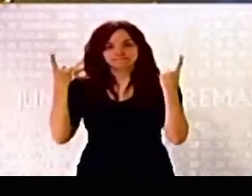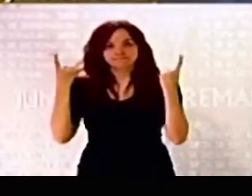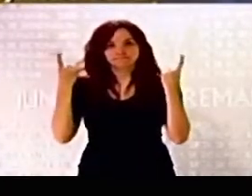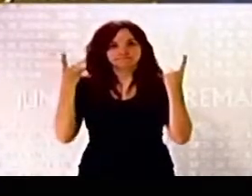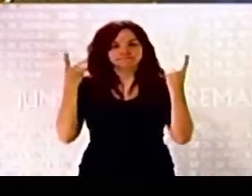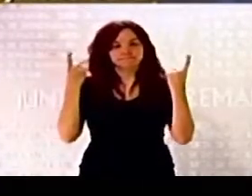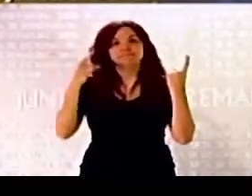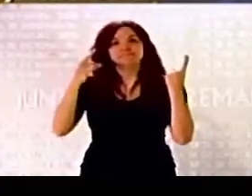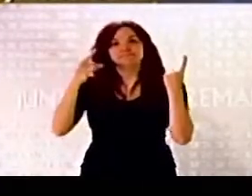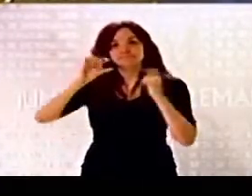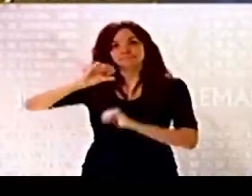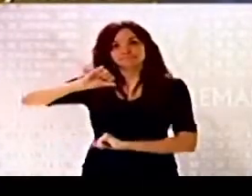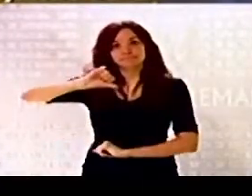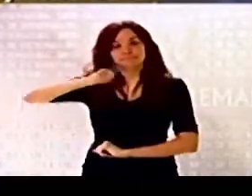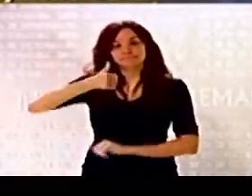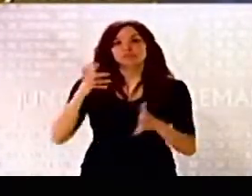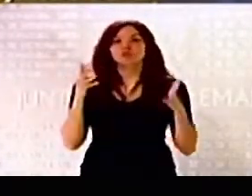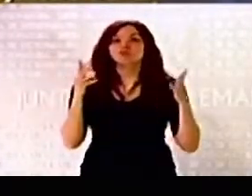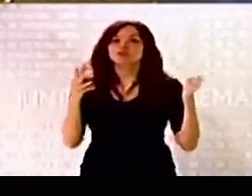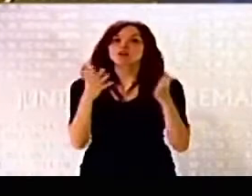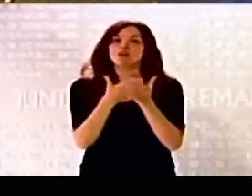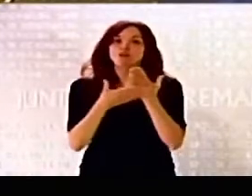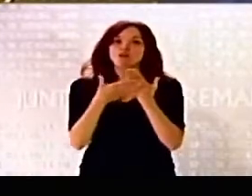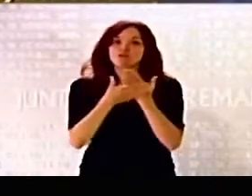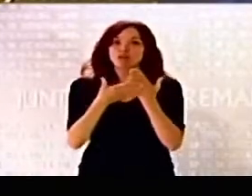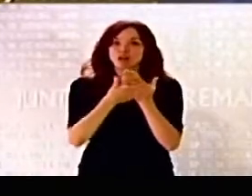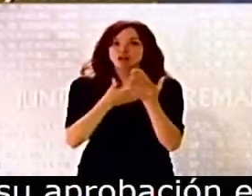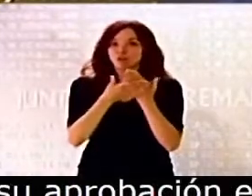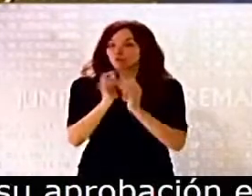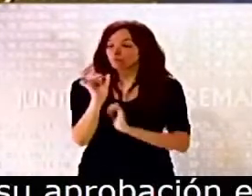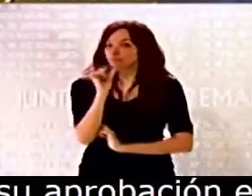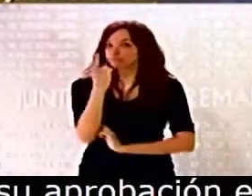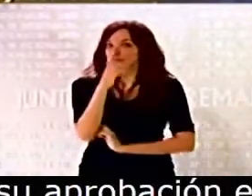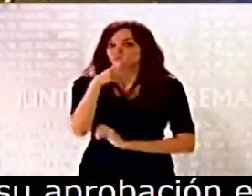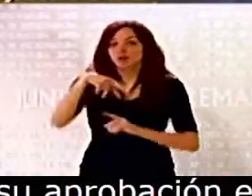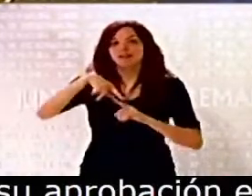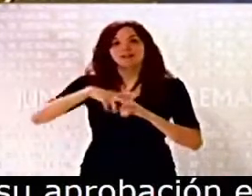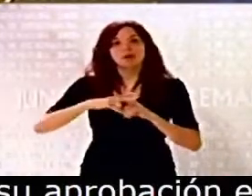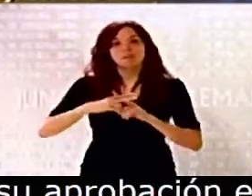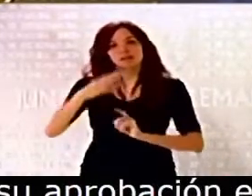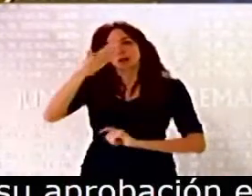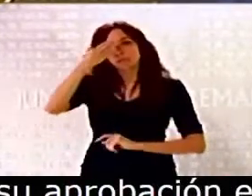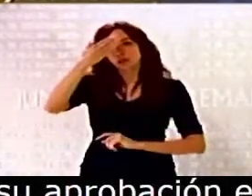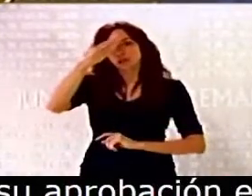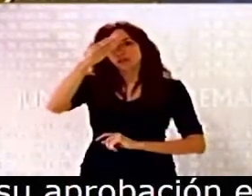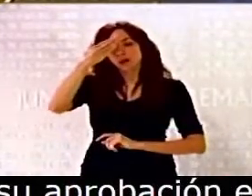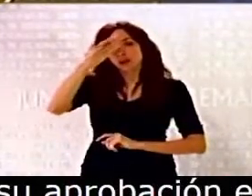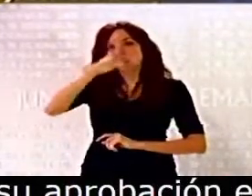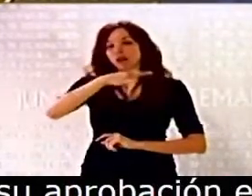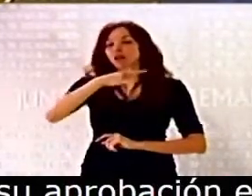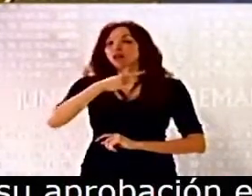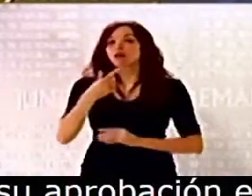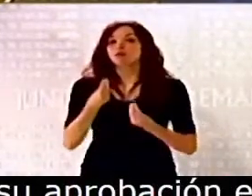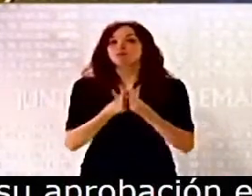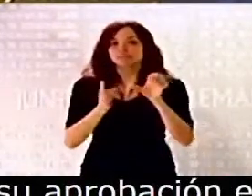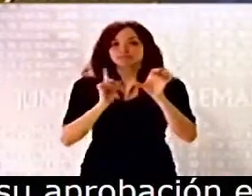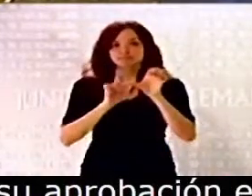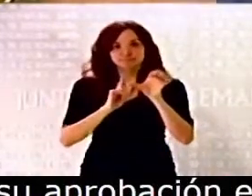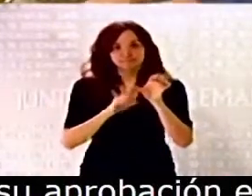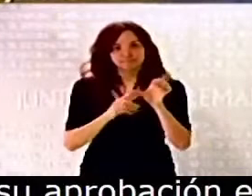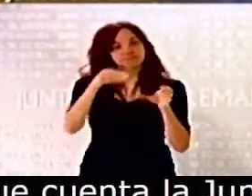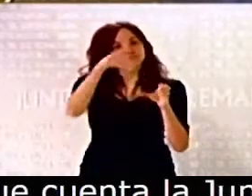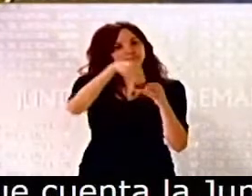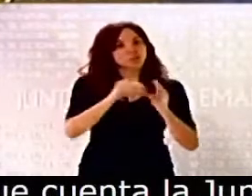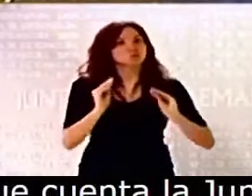su aprobación en el Consejo de Gobierno, de la principal herramienta con la que cuenta la Junta de Extremadura, con